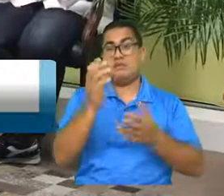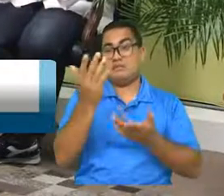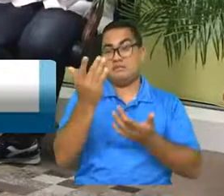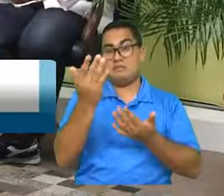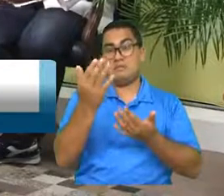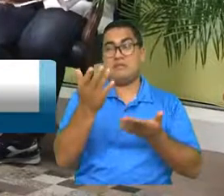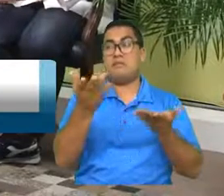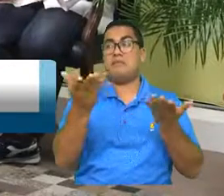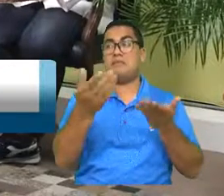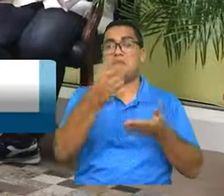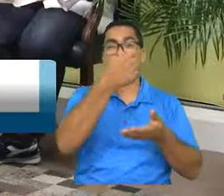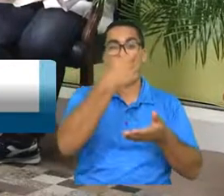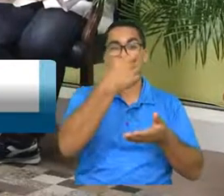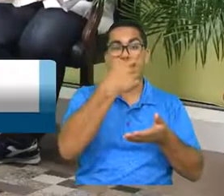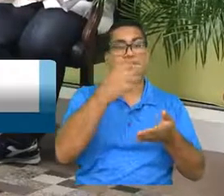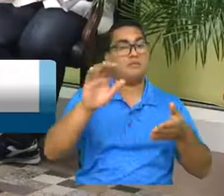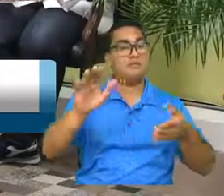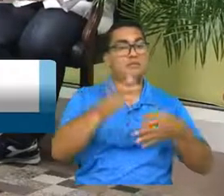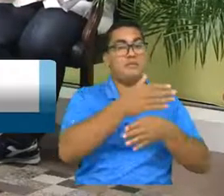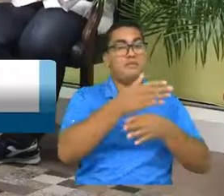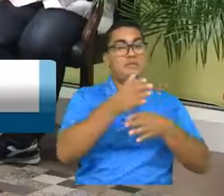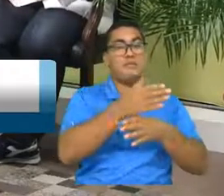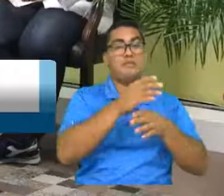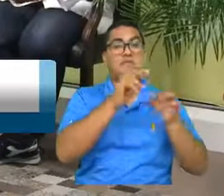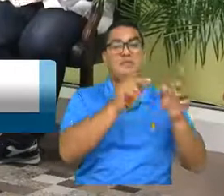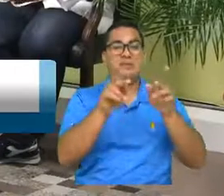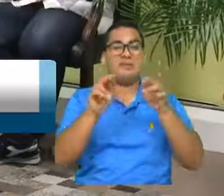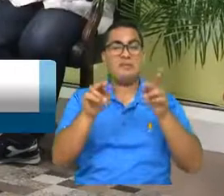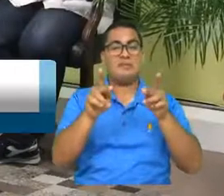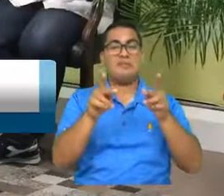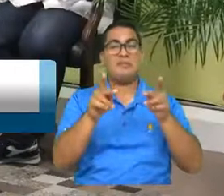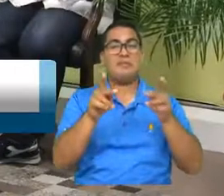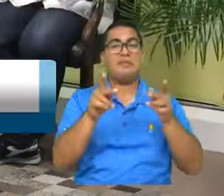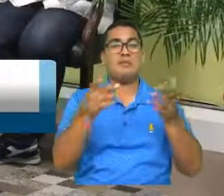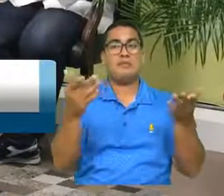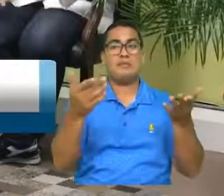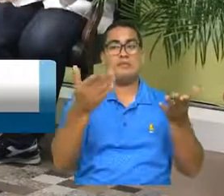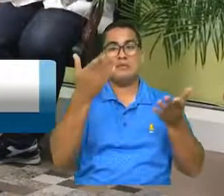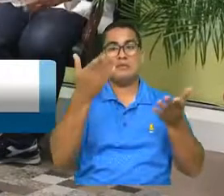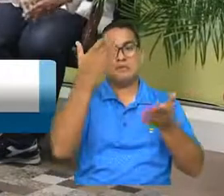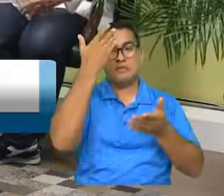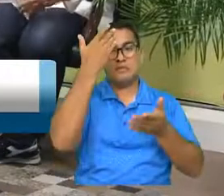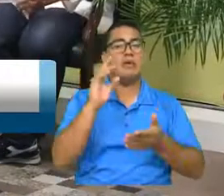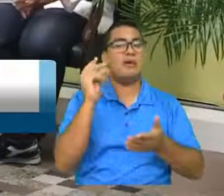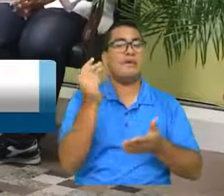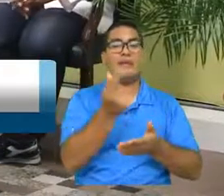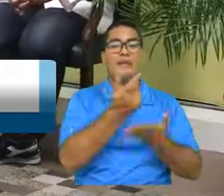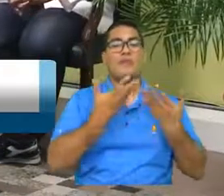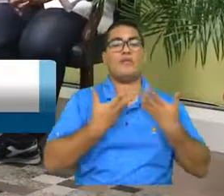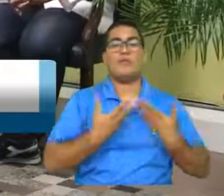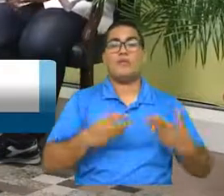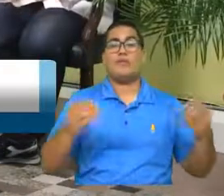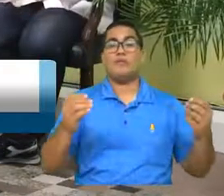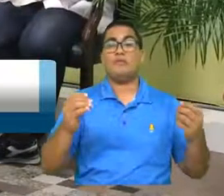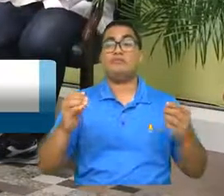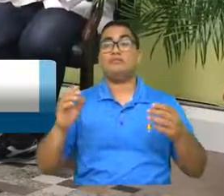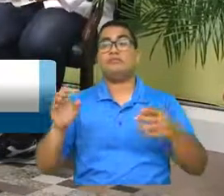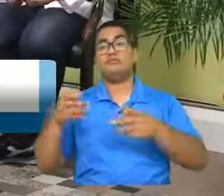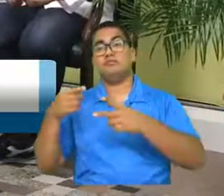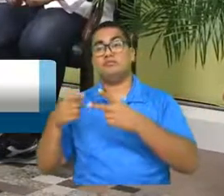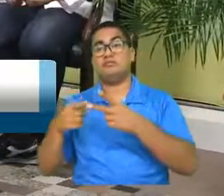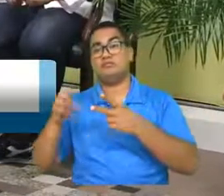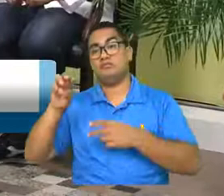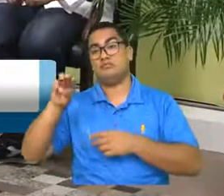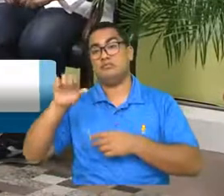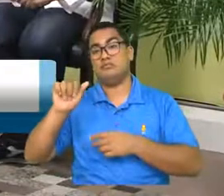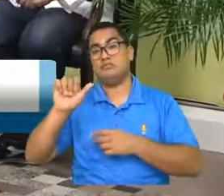y como decimos popularmente, la gente conoce así como entra, así sale. En cambio, en la malaria es un